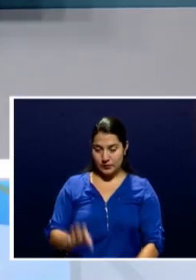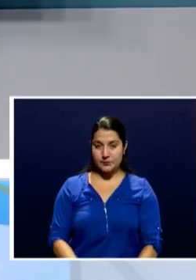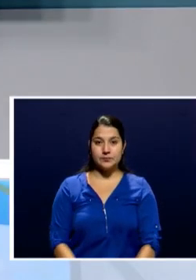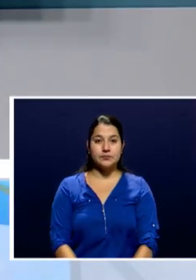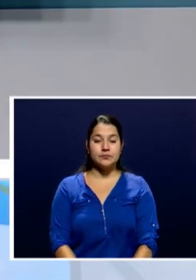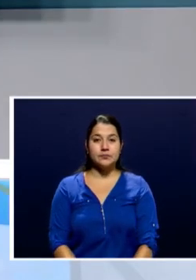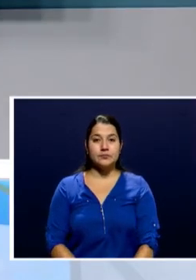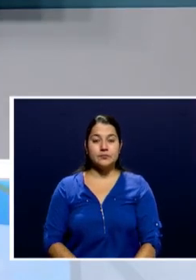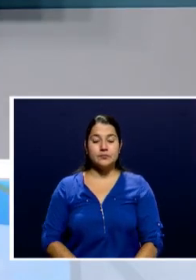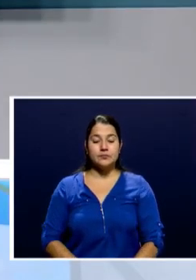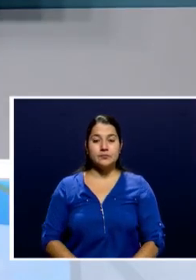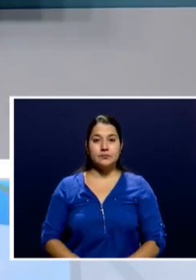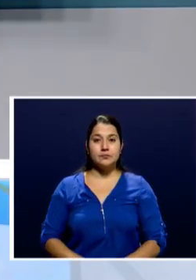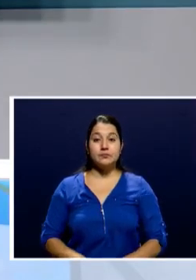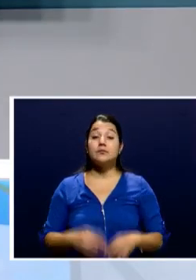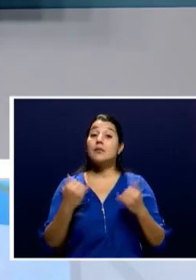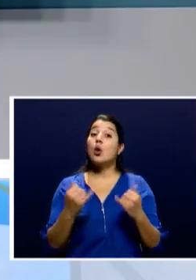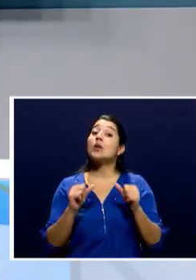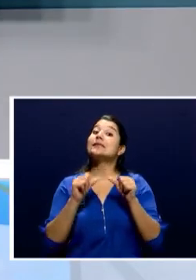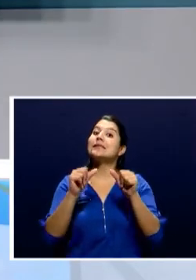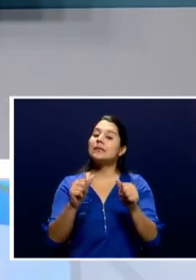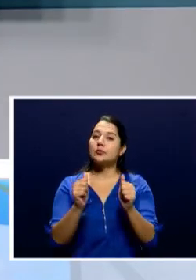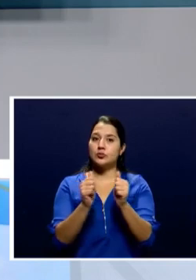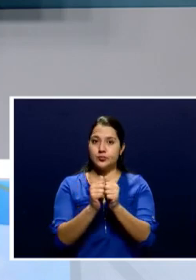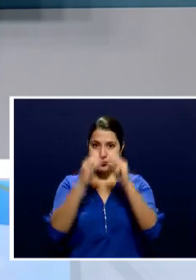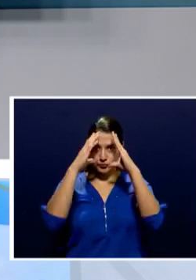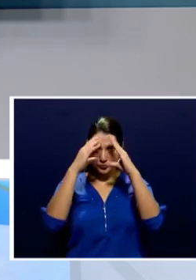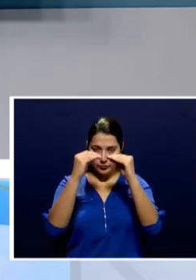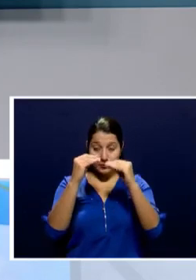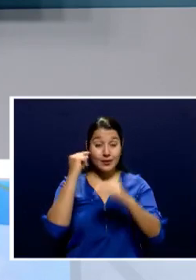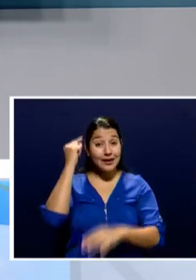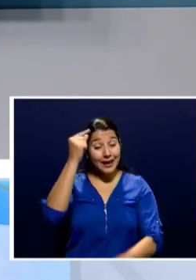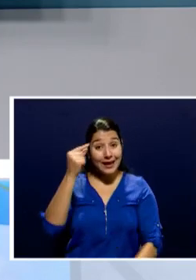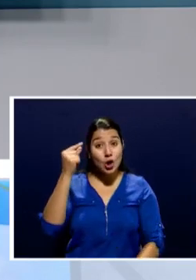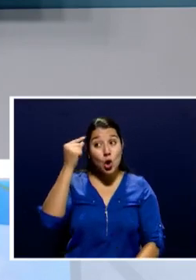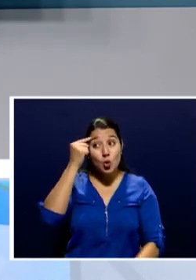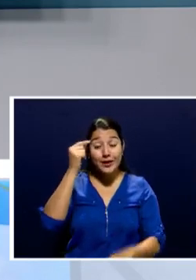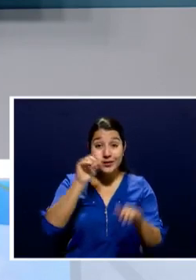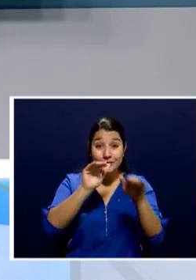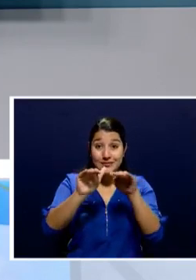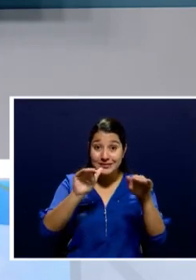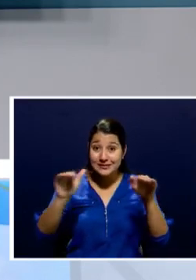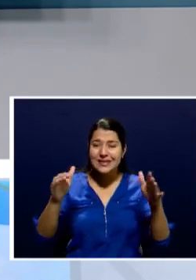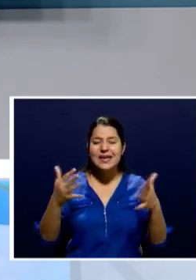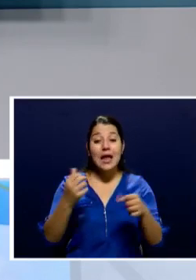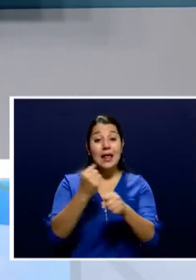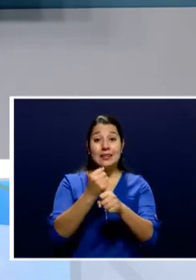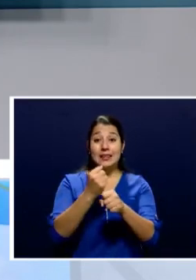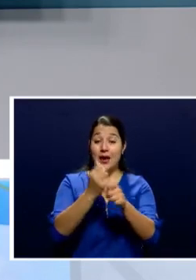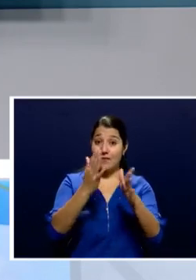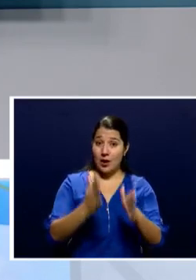COVID-19. Siguiendo con estas informaciones, el gobierno anunció que los empleados públicos no